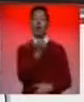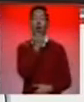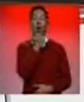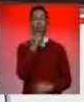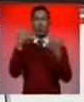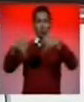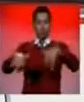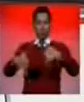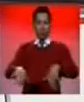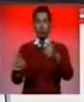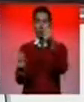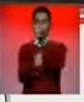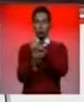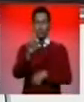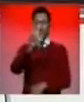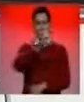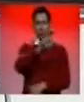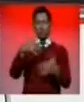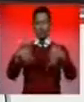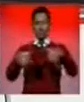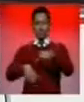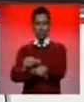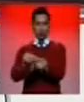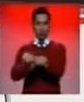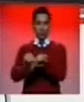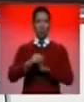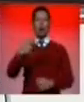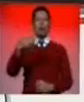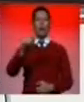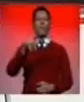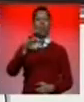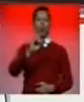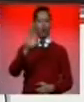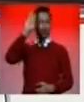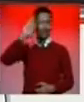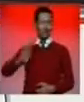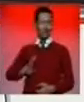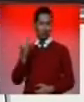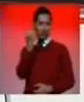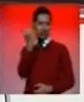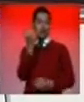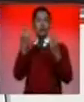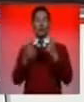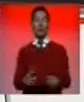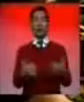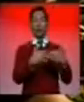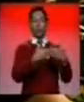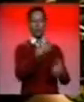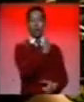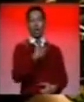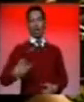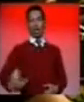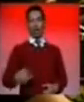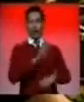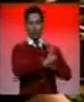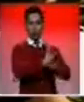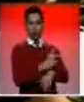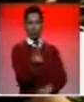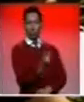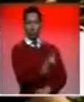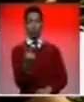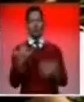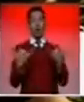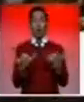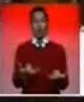la sub-23 del equipo de fútbol brasileño Chapecoense y también a los integrantes del equipo River Ecuador, que hoy jugarán